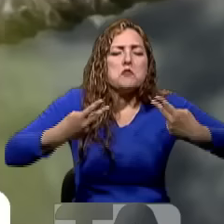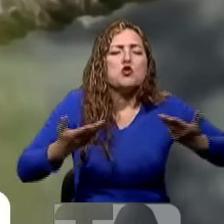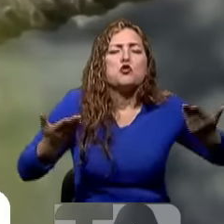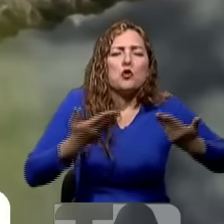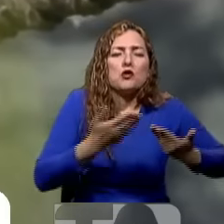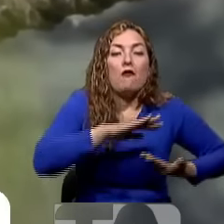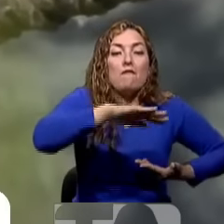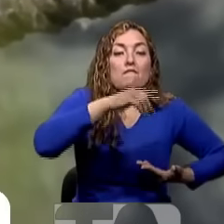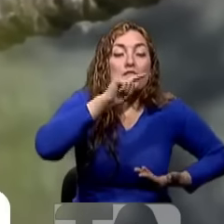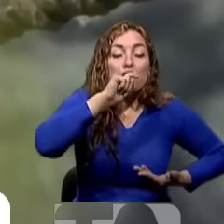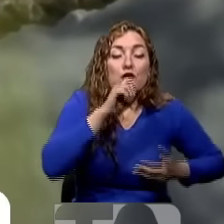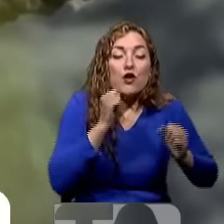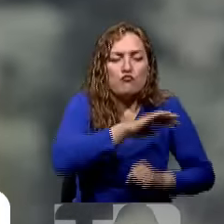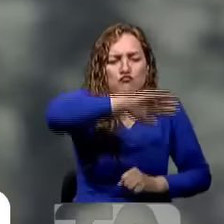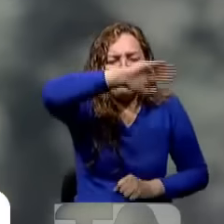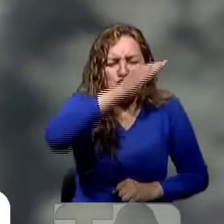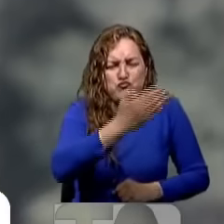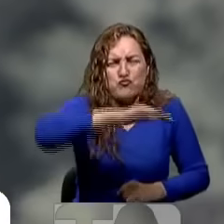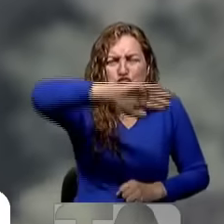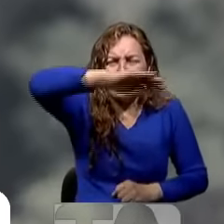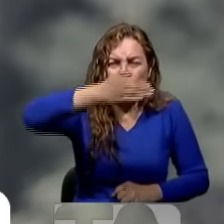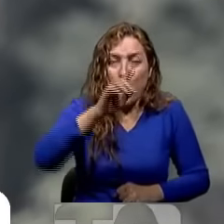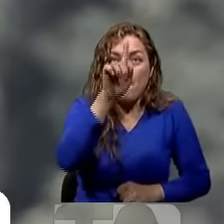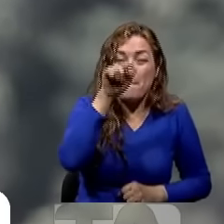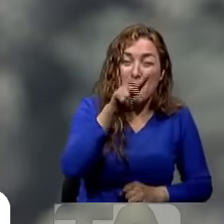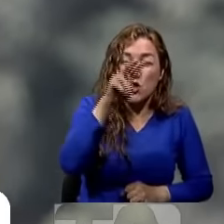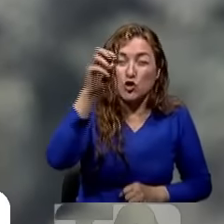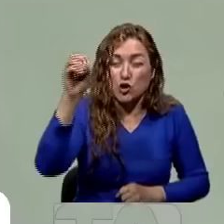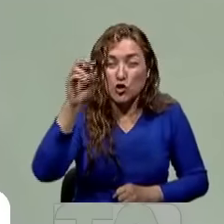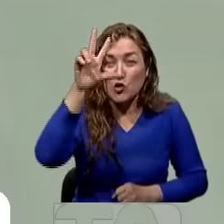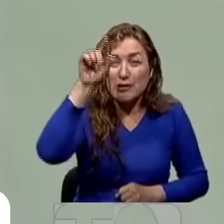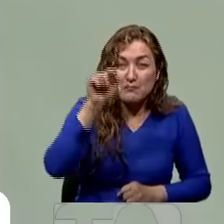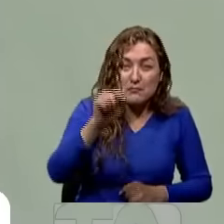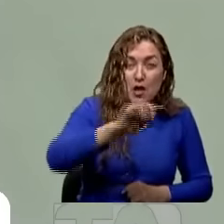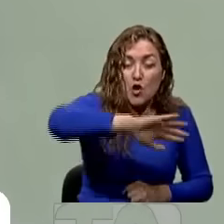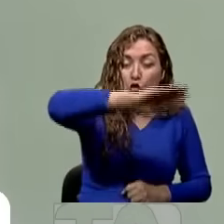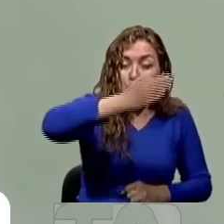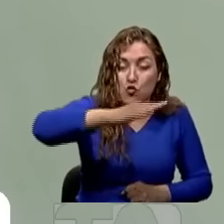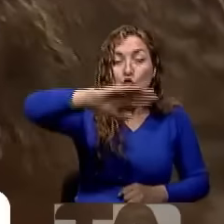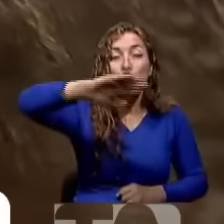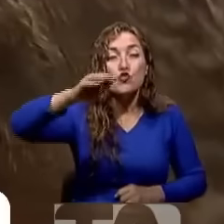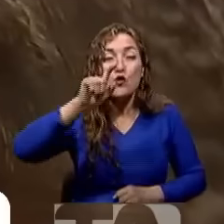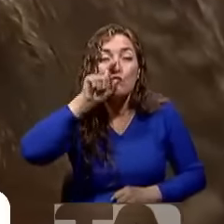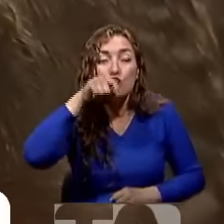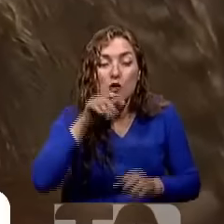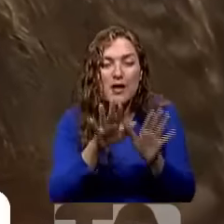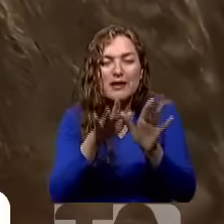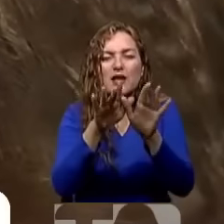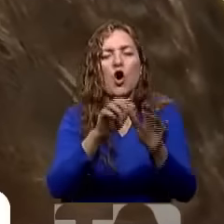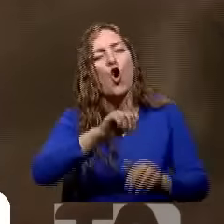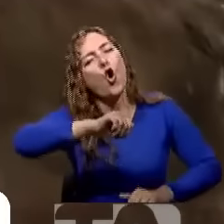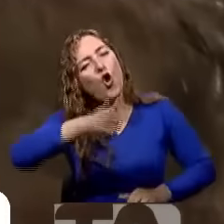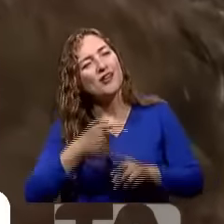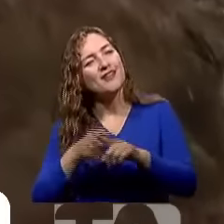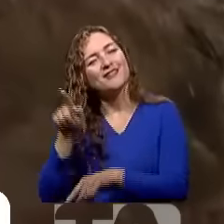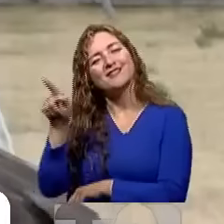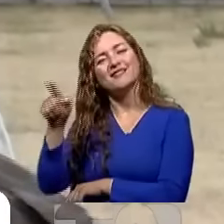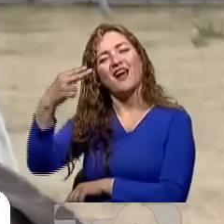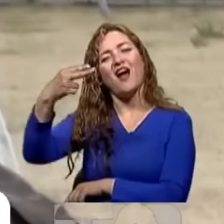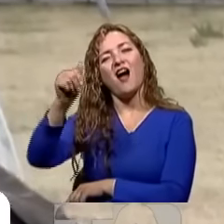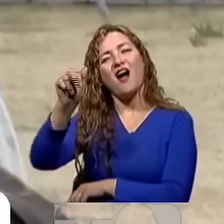Andes, desde los 1,200 a los 3,000 metros de altura. Otra de las especies que se encuentra en la sierra es el águila